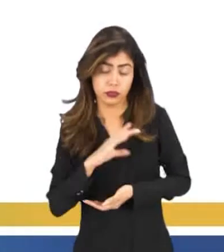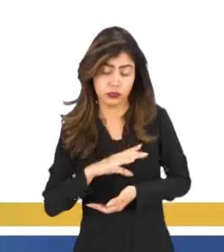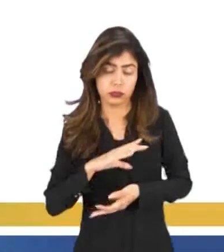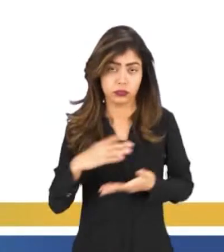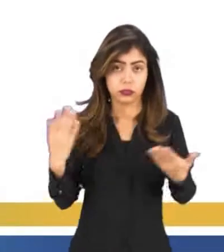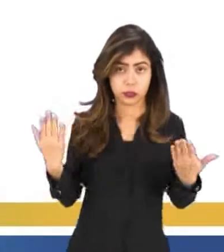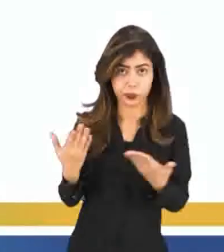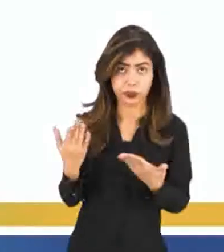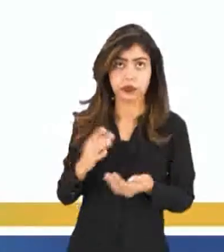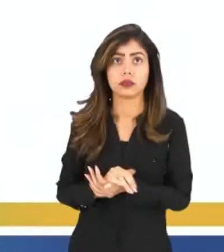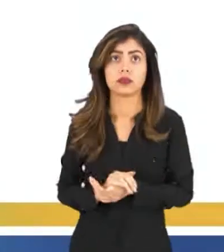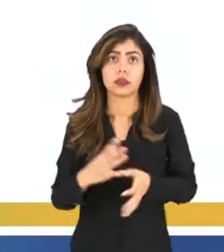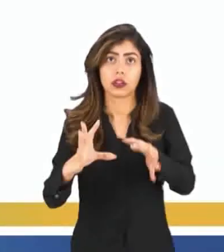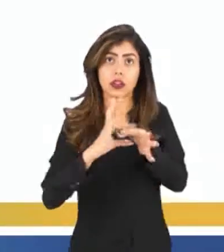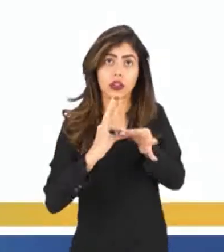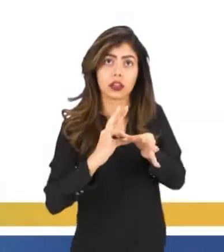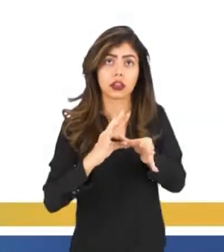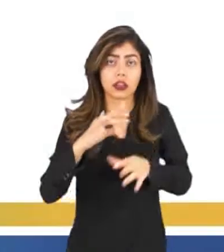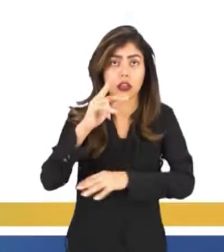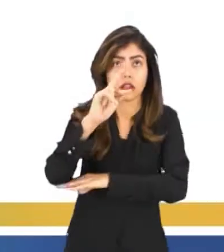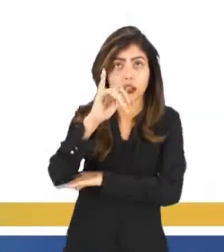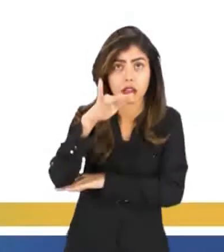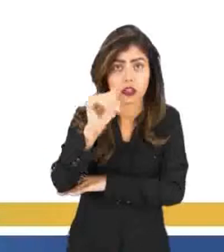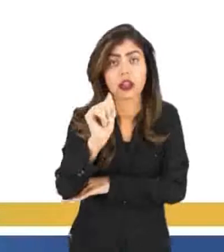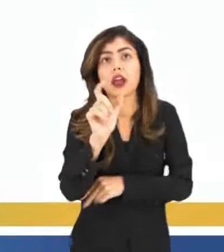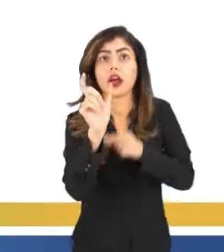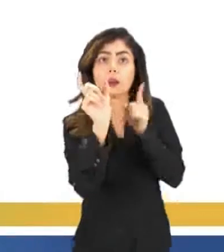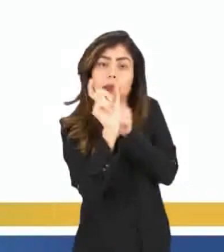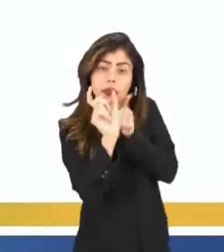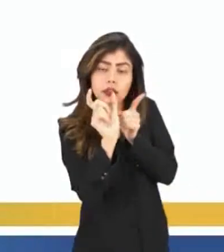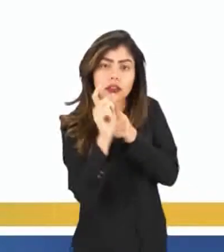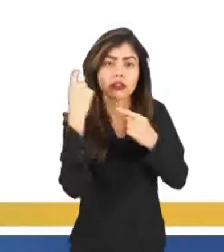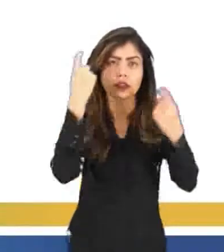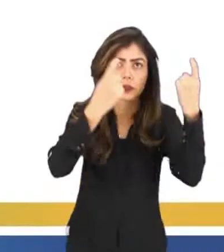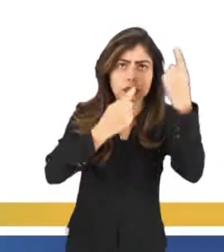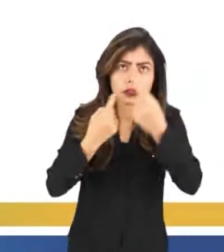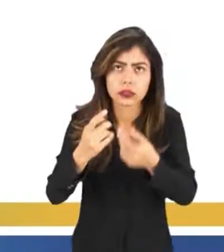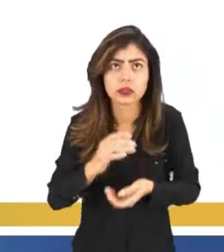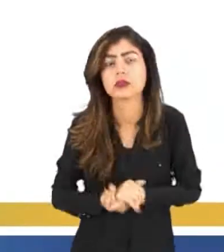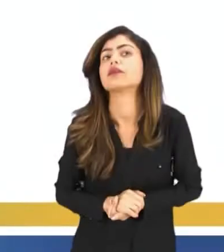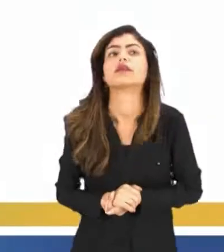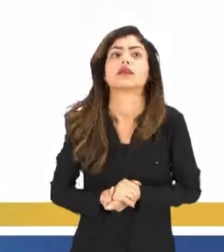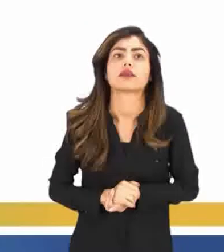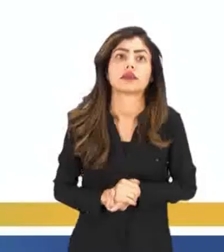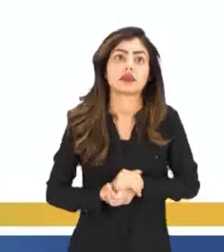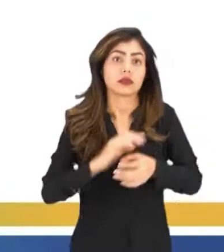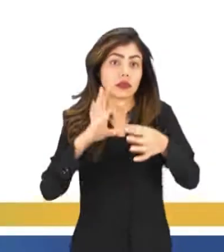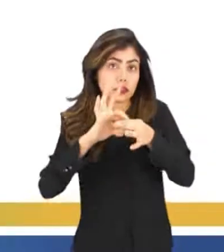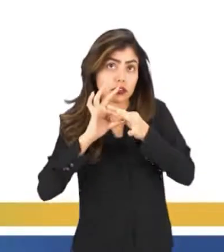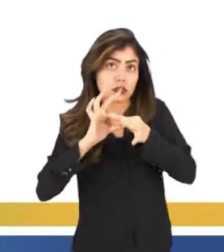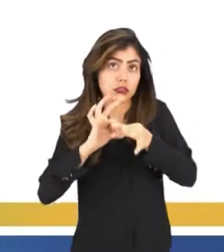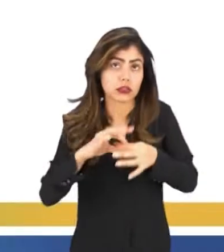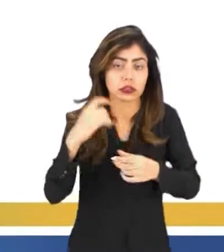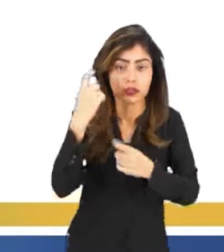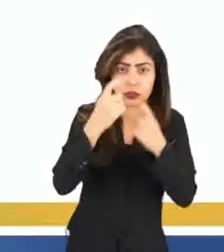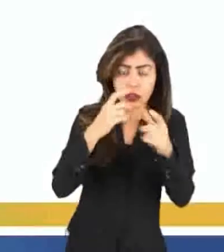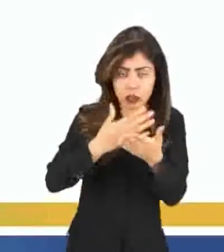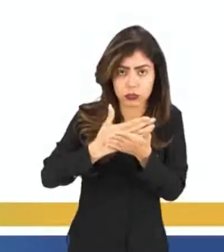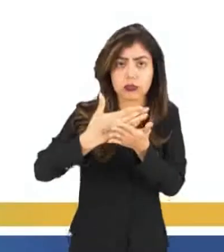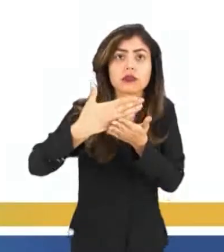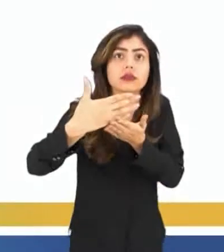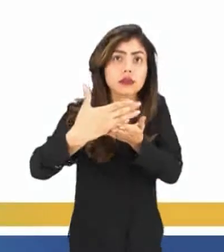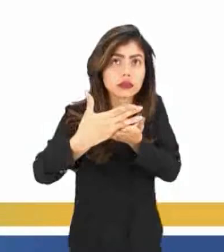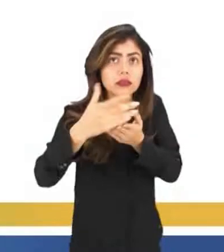portugués conectores introducción y en sus expresiones con los conectores de